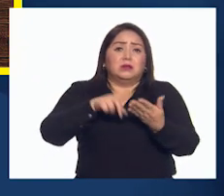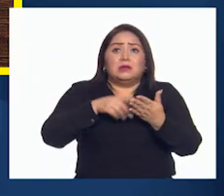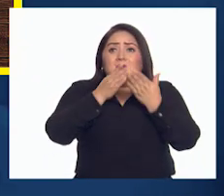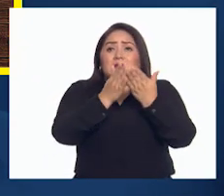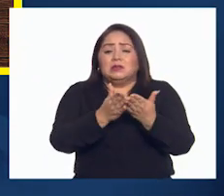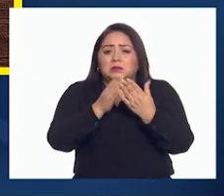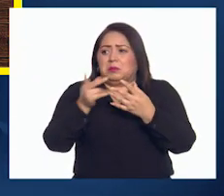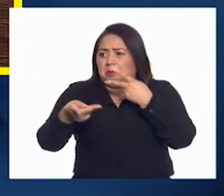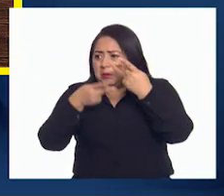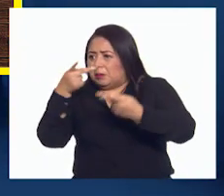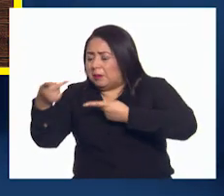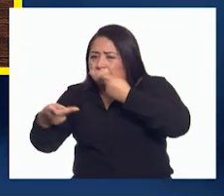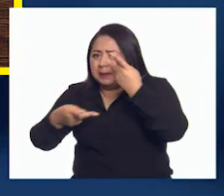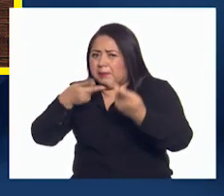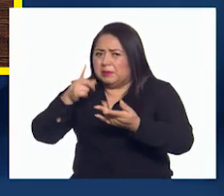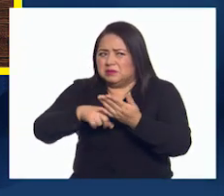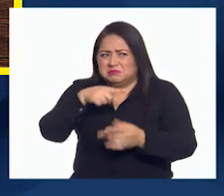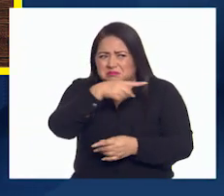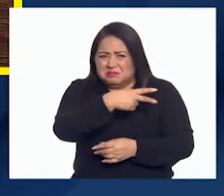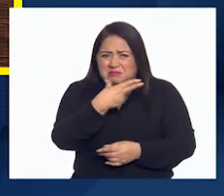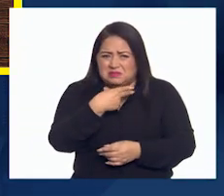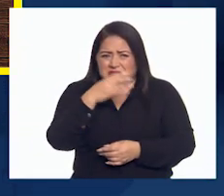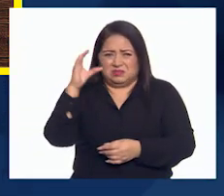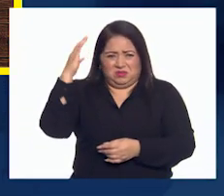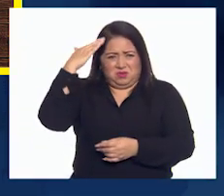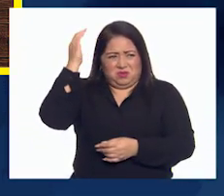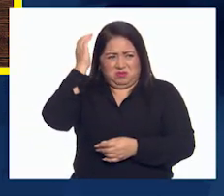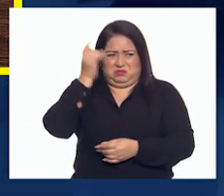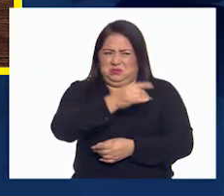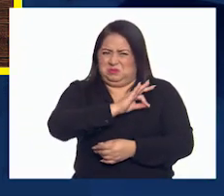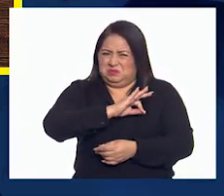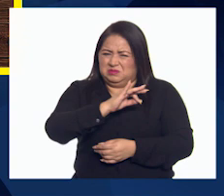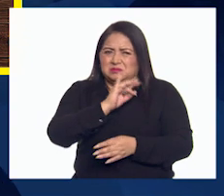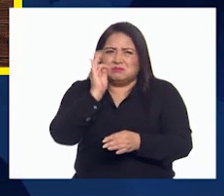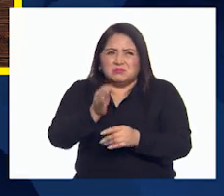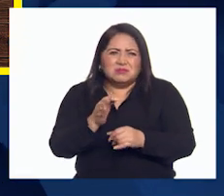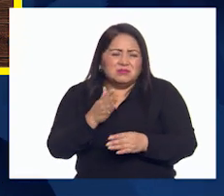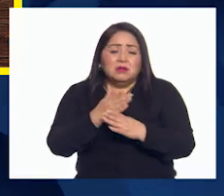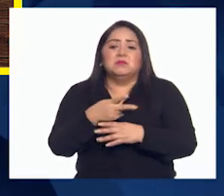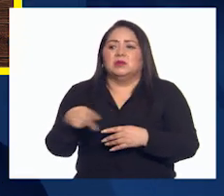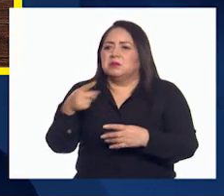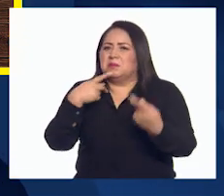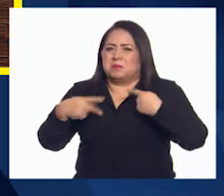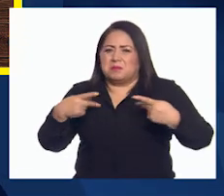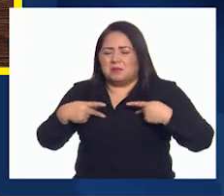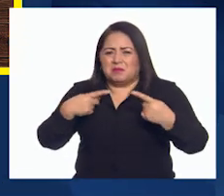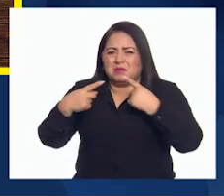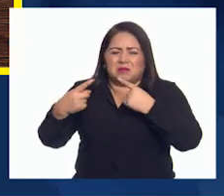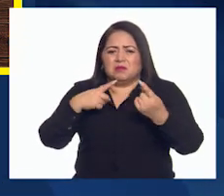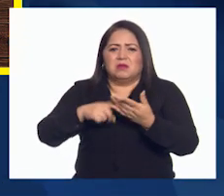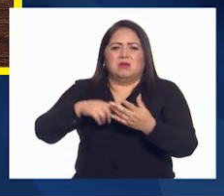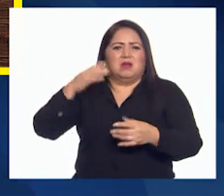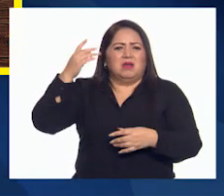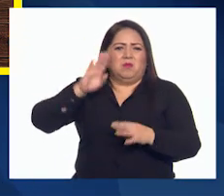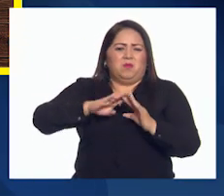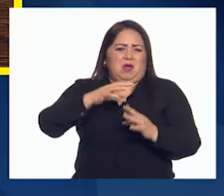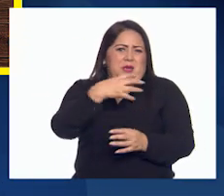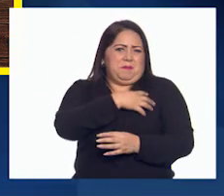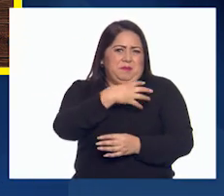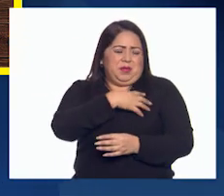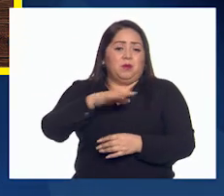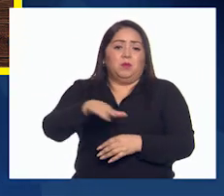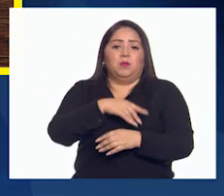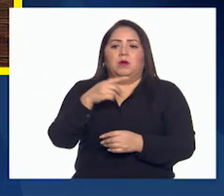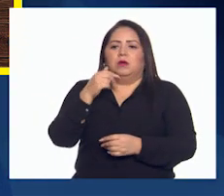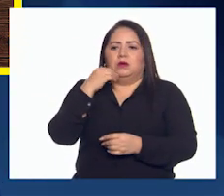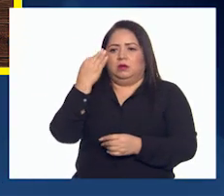camino, murmuraban de la ciencia de Colón y de su atrevimiento, y amotinábase la gente y los capitanes, porque cada